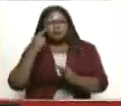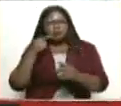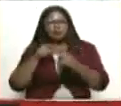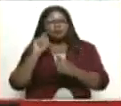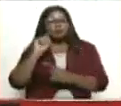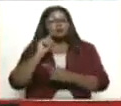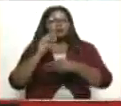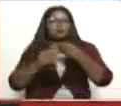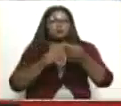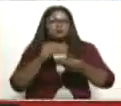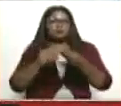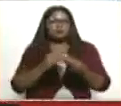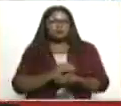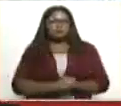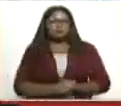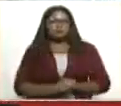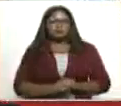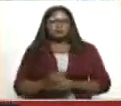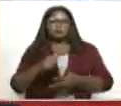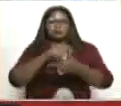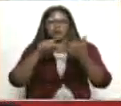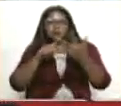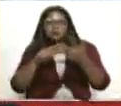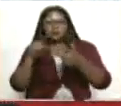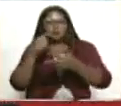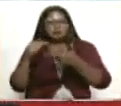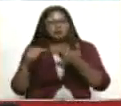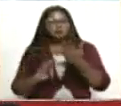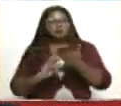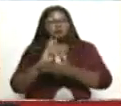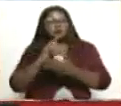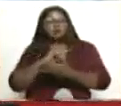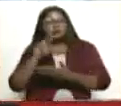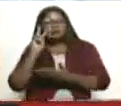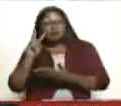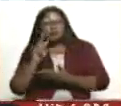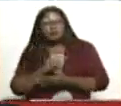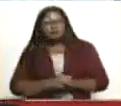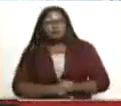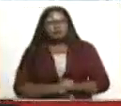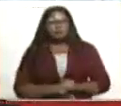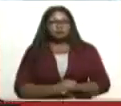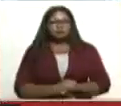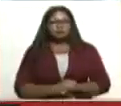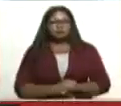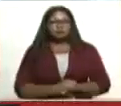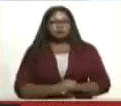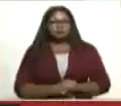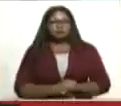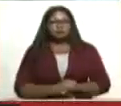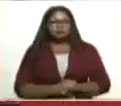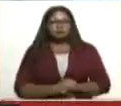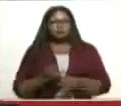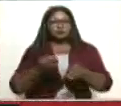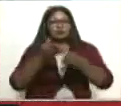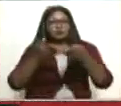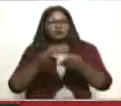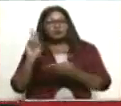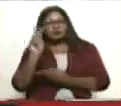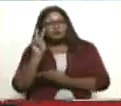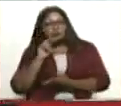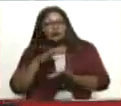necesaria. Son tres elementos fundamentales que el gobierno de Venezuela, como